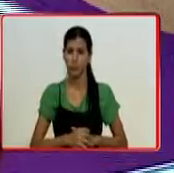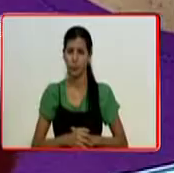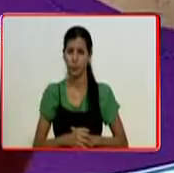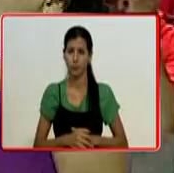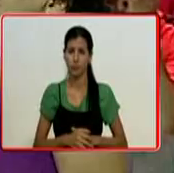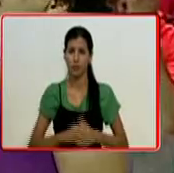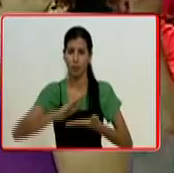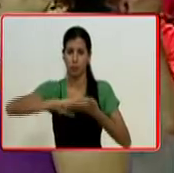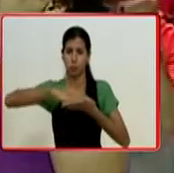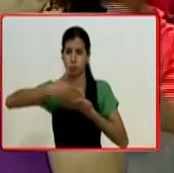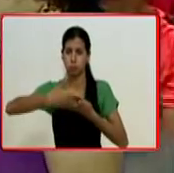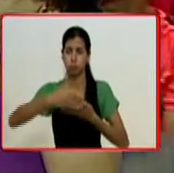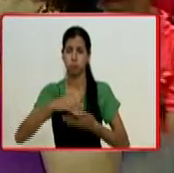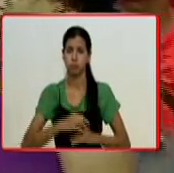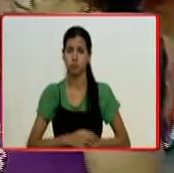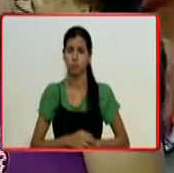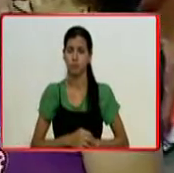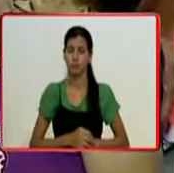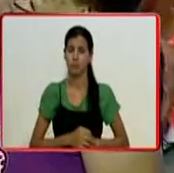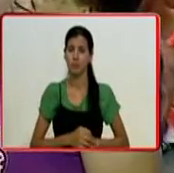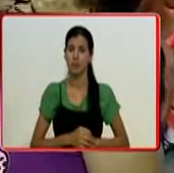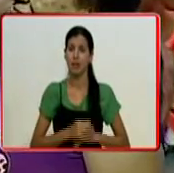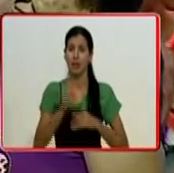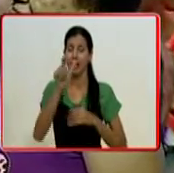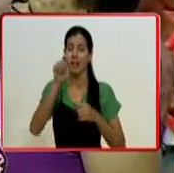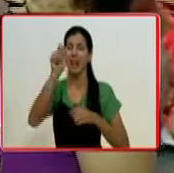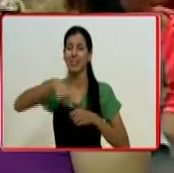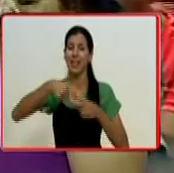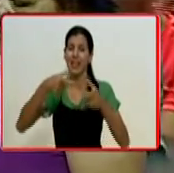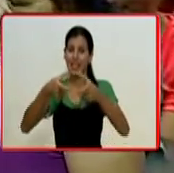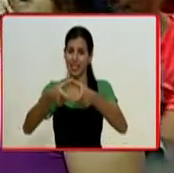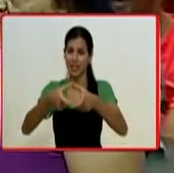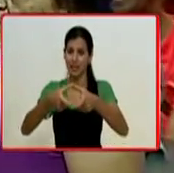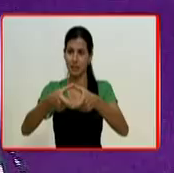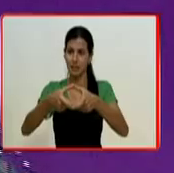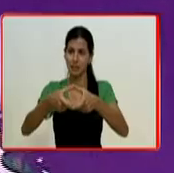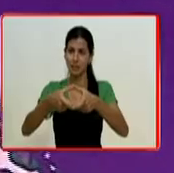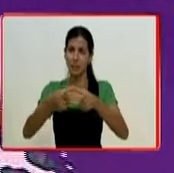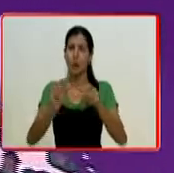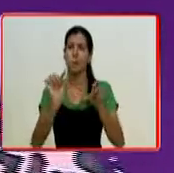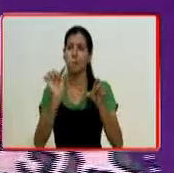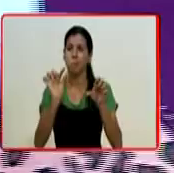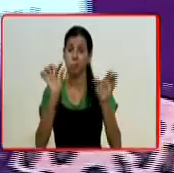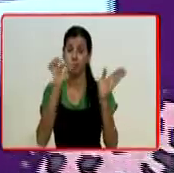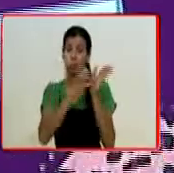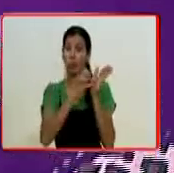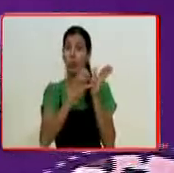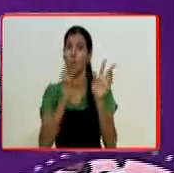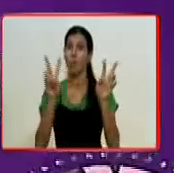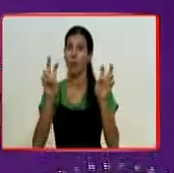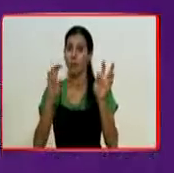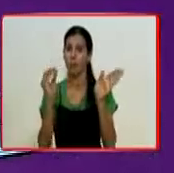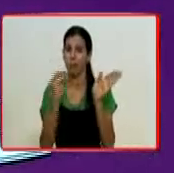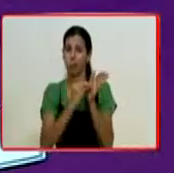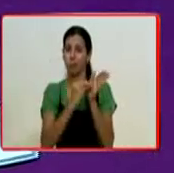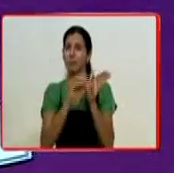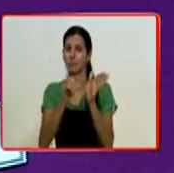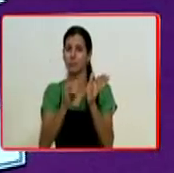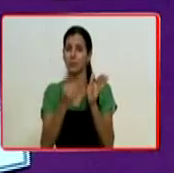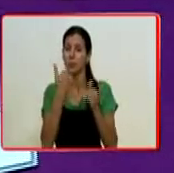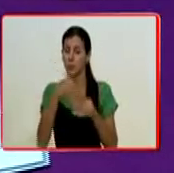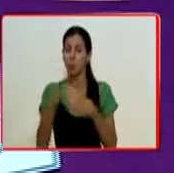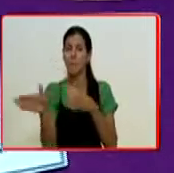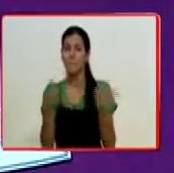tu libreta y tu tarjeta, ¿verdad? Con tu chip bien moderno. Y ya, a partir de